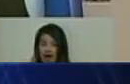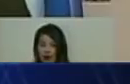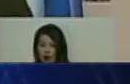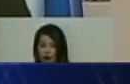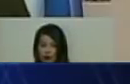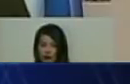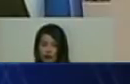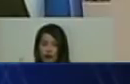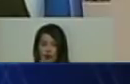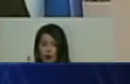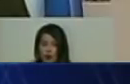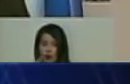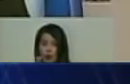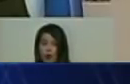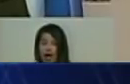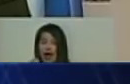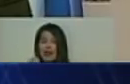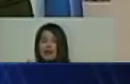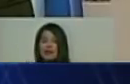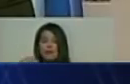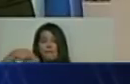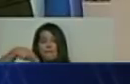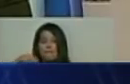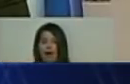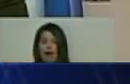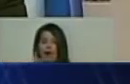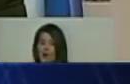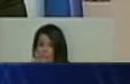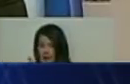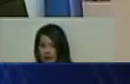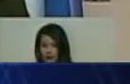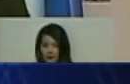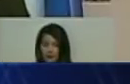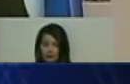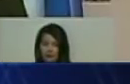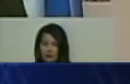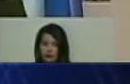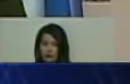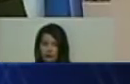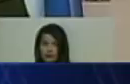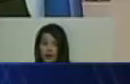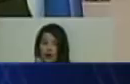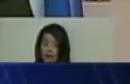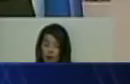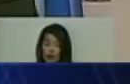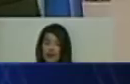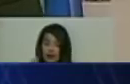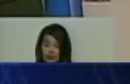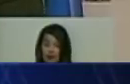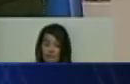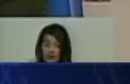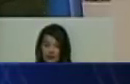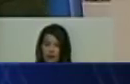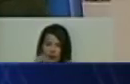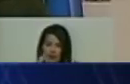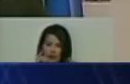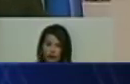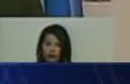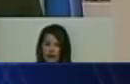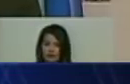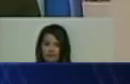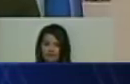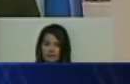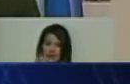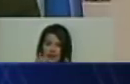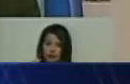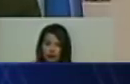puesto que ha sido interpuesta y reaperturada una serie de denuncias